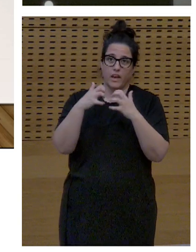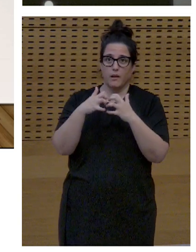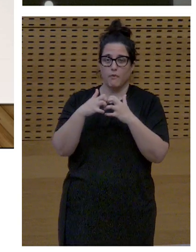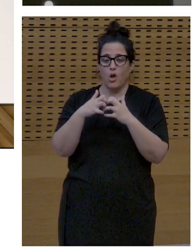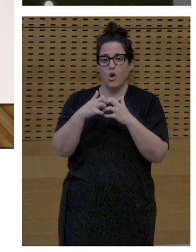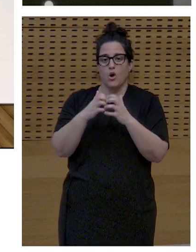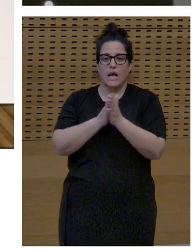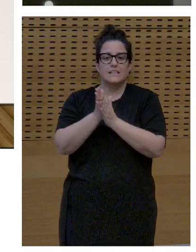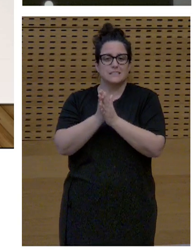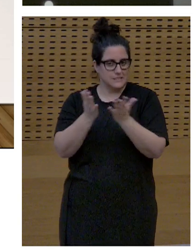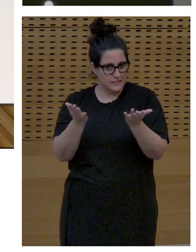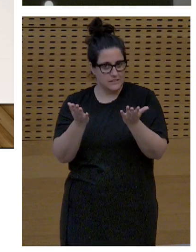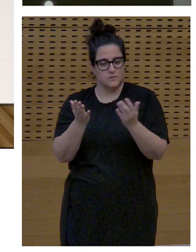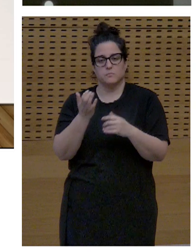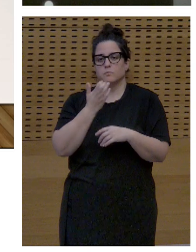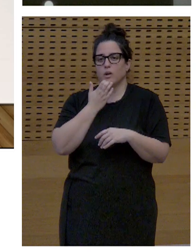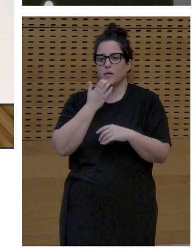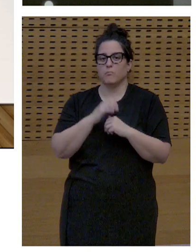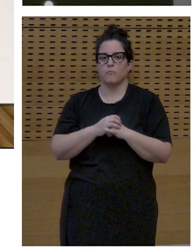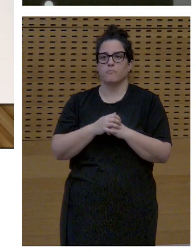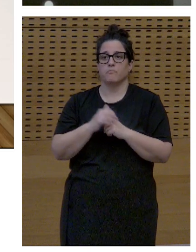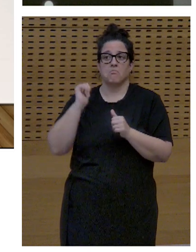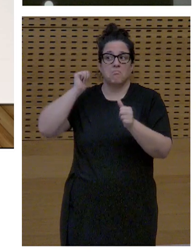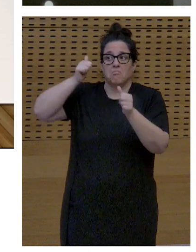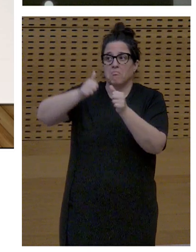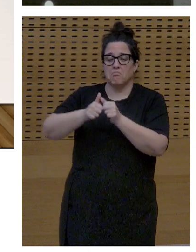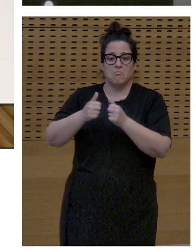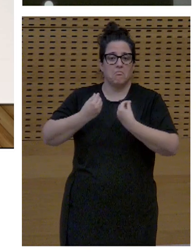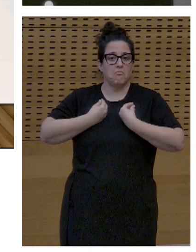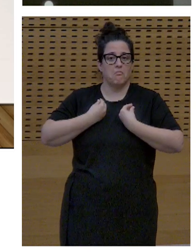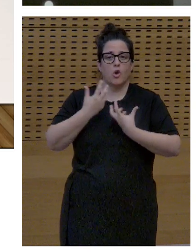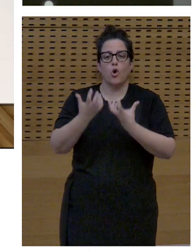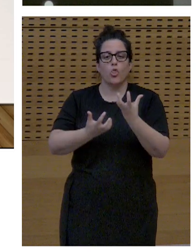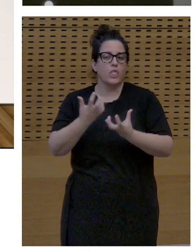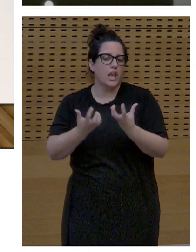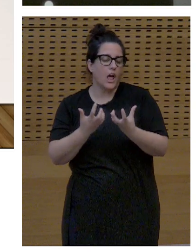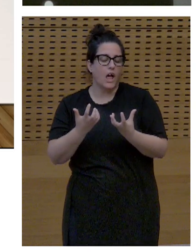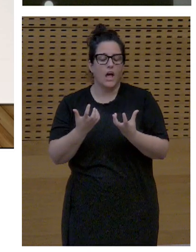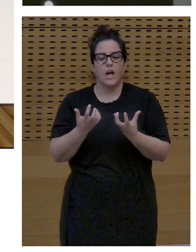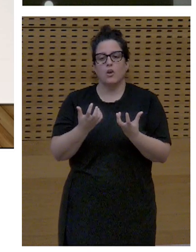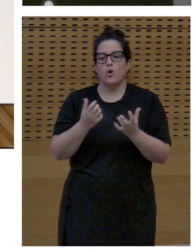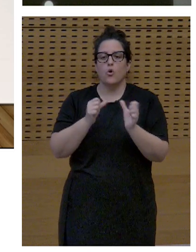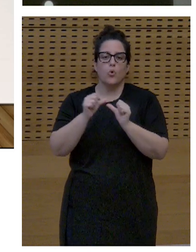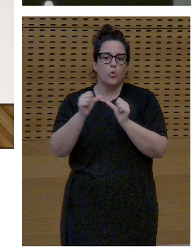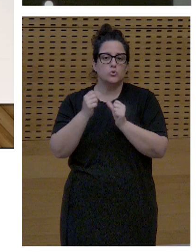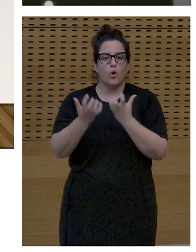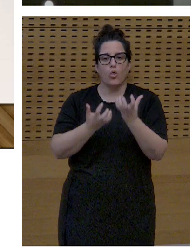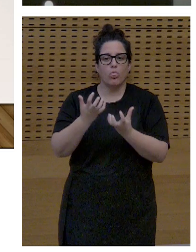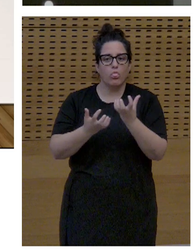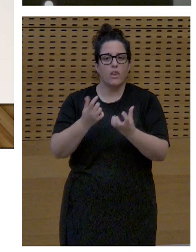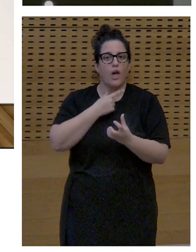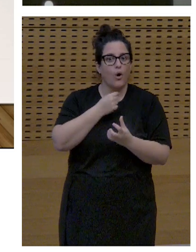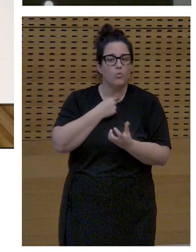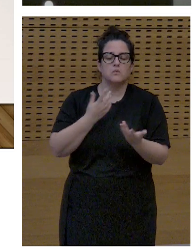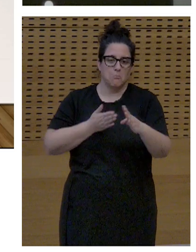Si nos ha gustado cocinar y ir a cursos de cocina, pues ponerse el pequeño reto de